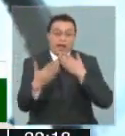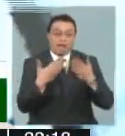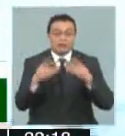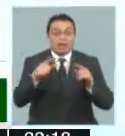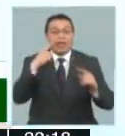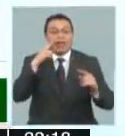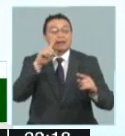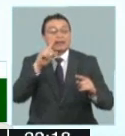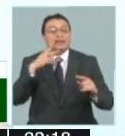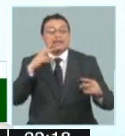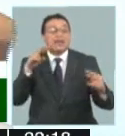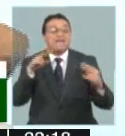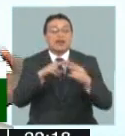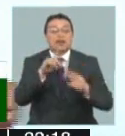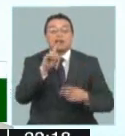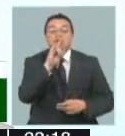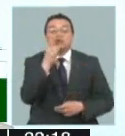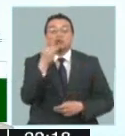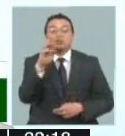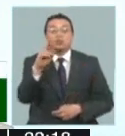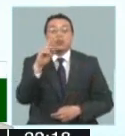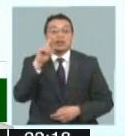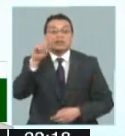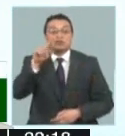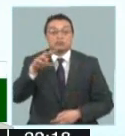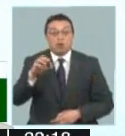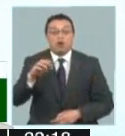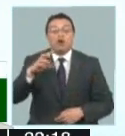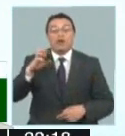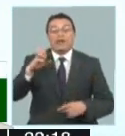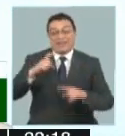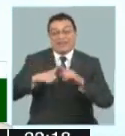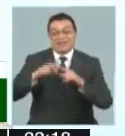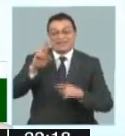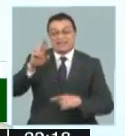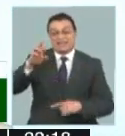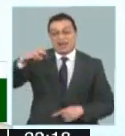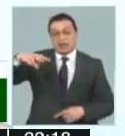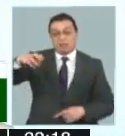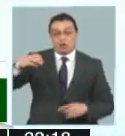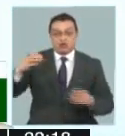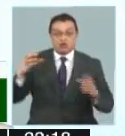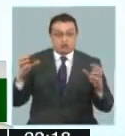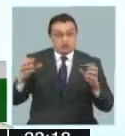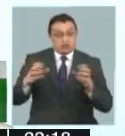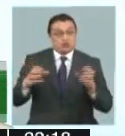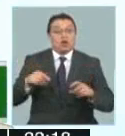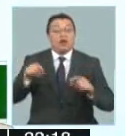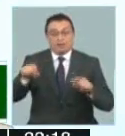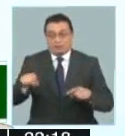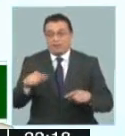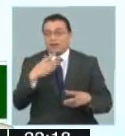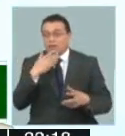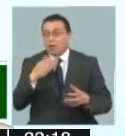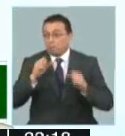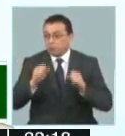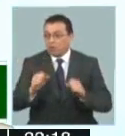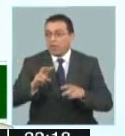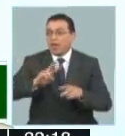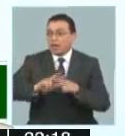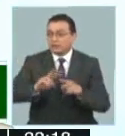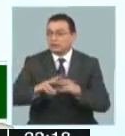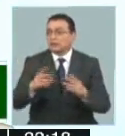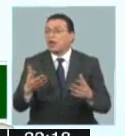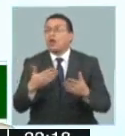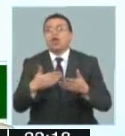que ver con el turismo extremo. Tu impresión, Nicolás, respecto del turismo extremo. ¿Se puede hacer? ¿En qué partes de